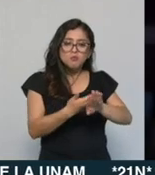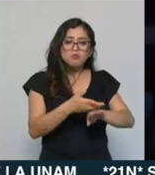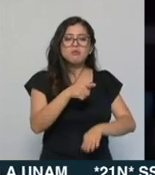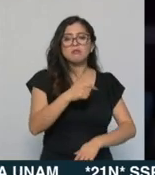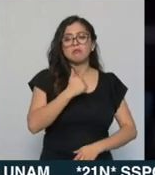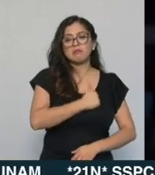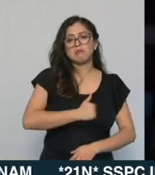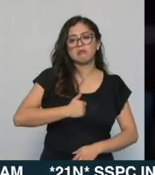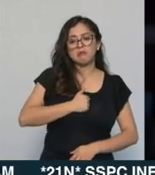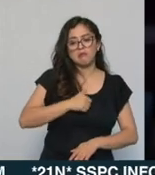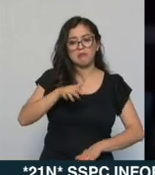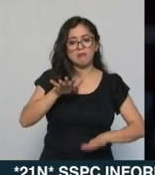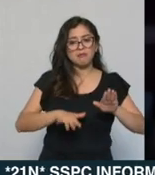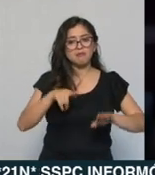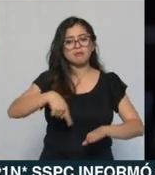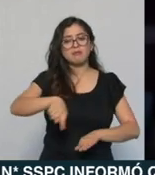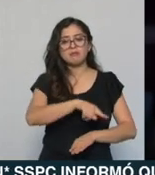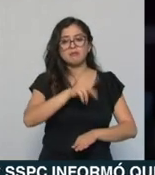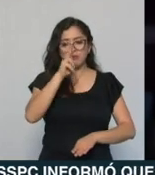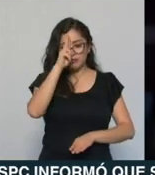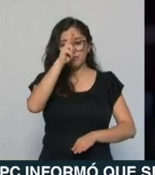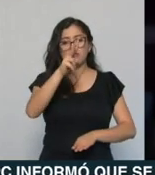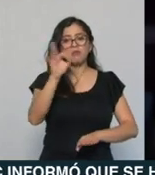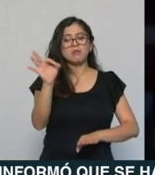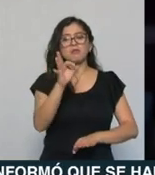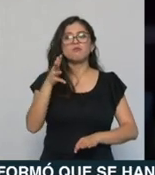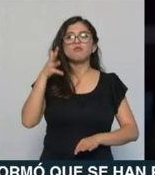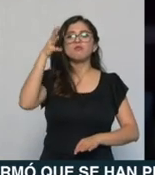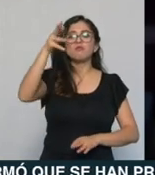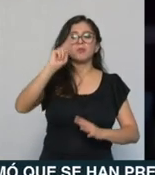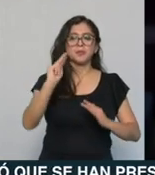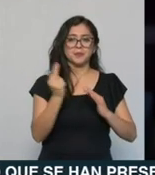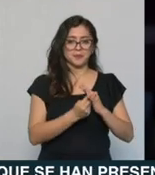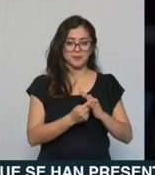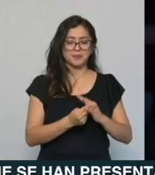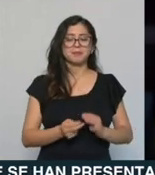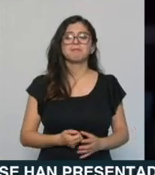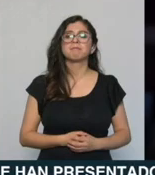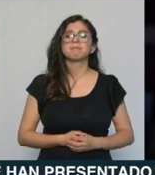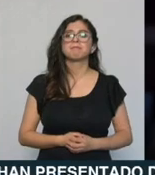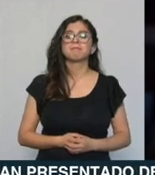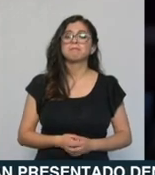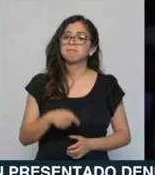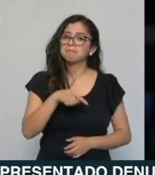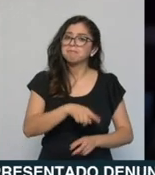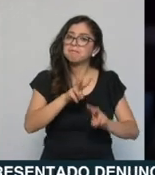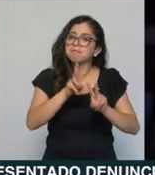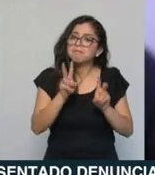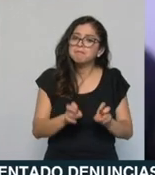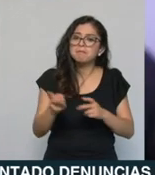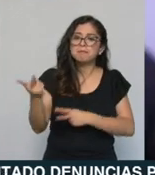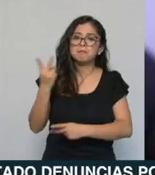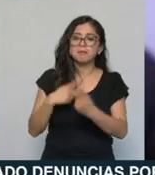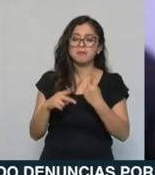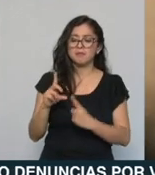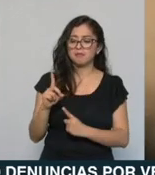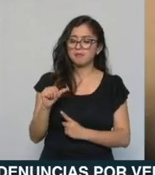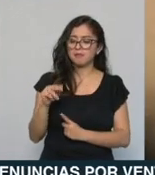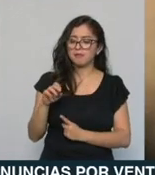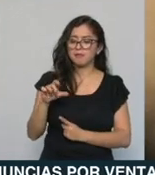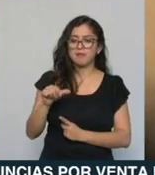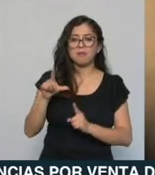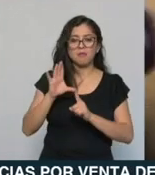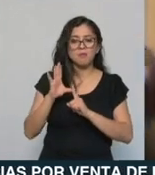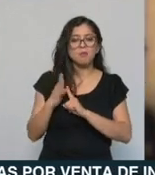muchísimos casos estas agresiones terminan en asesinatos. Para hablar de este tema hoy nos acompañan Daniela Cerón Martínez del